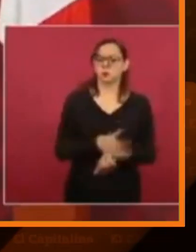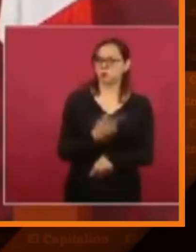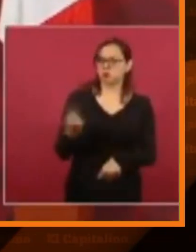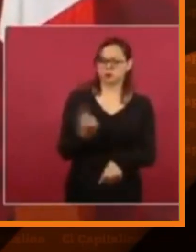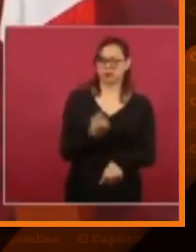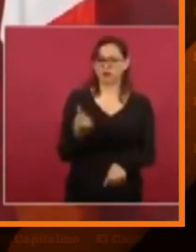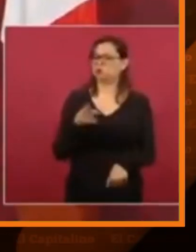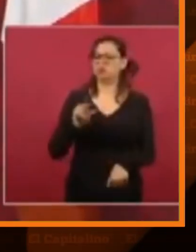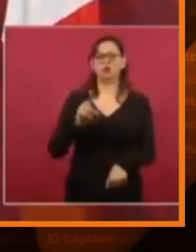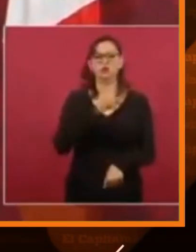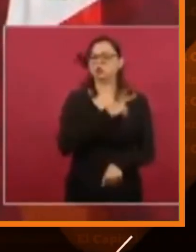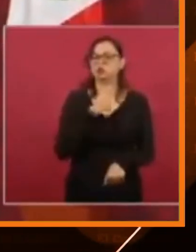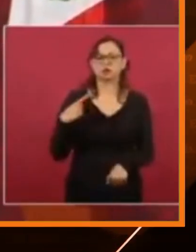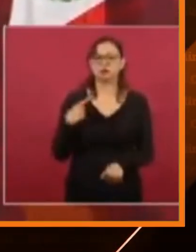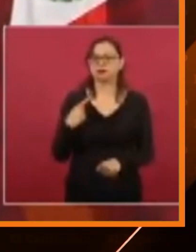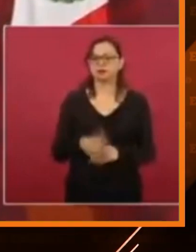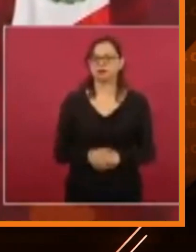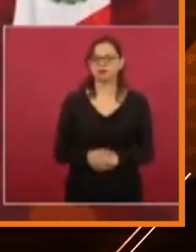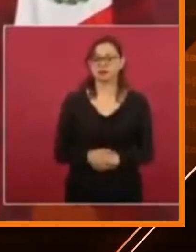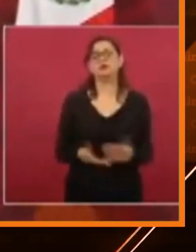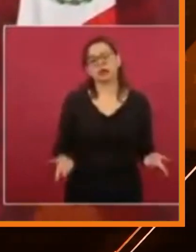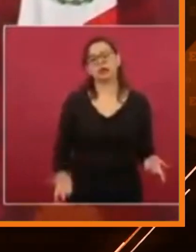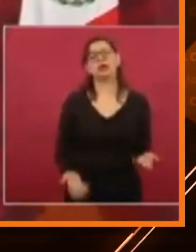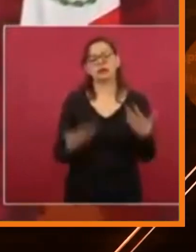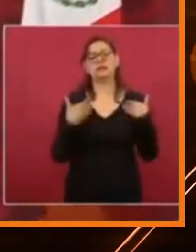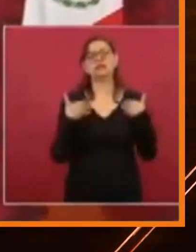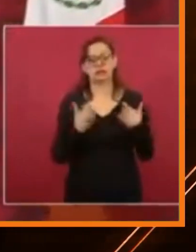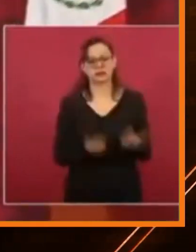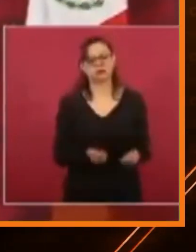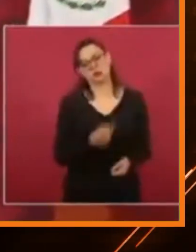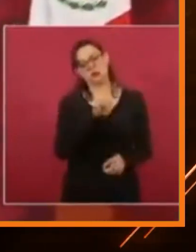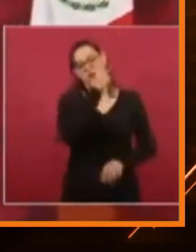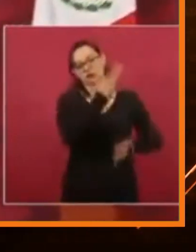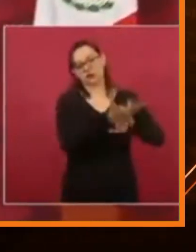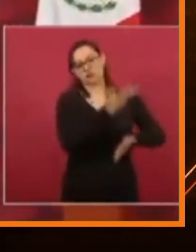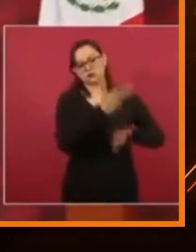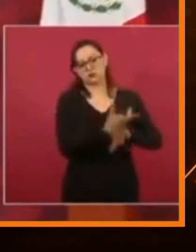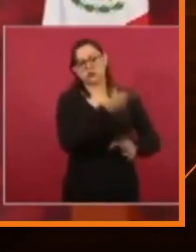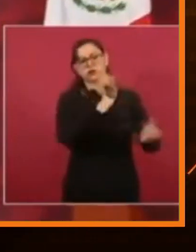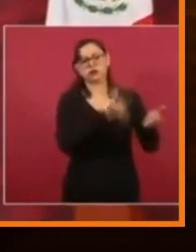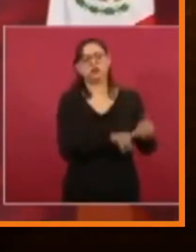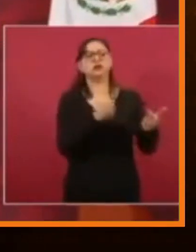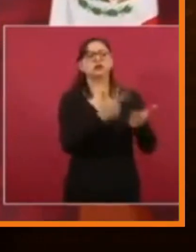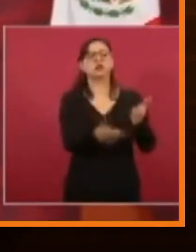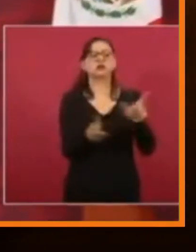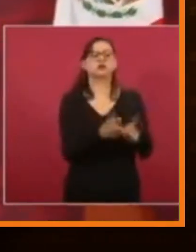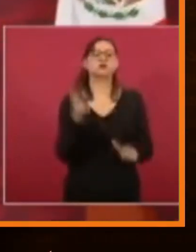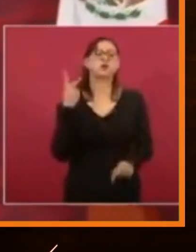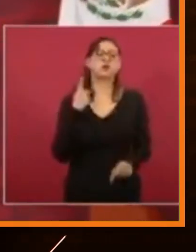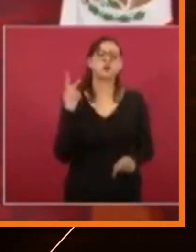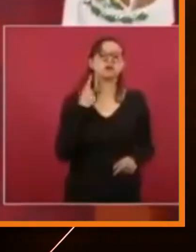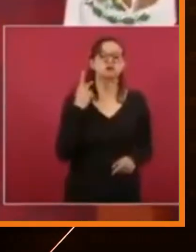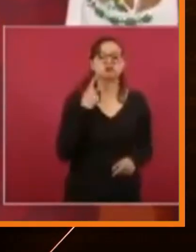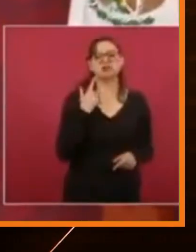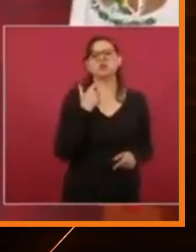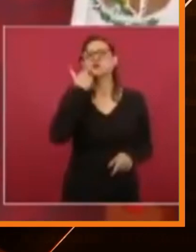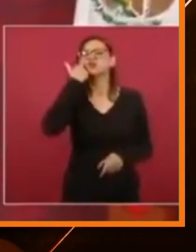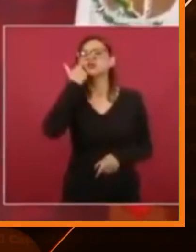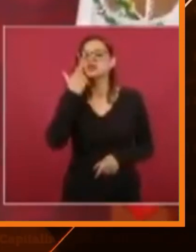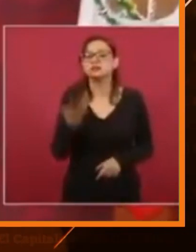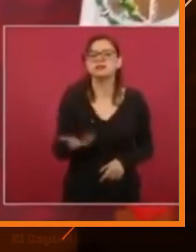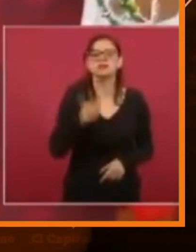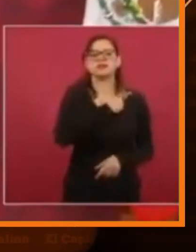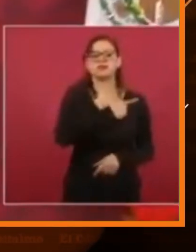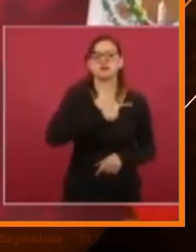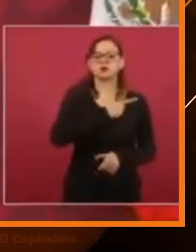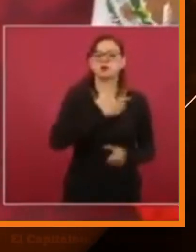información nacional el presidente andrés manuel lópez obrador advirtió que podría faltar a la cumbre de las américas programadas para junio próximo en california si es